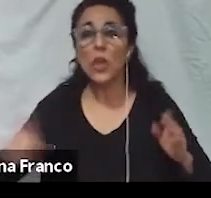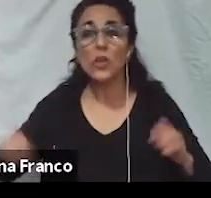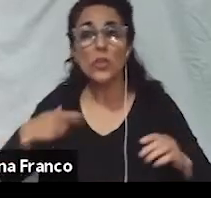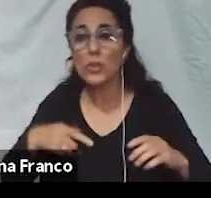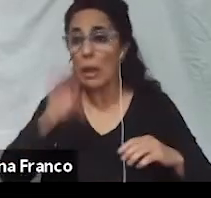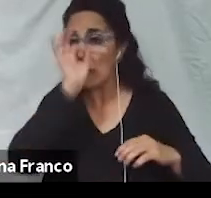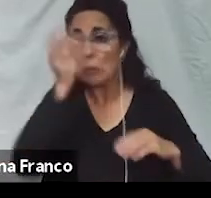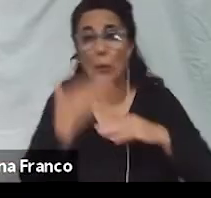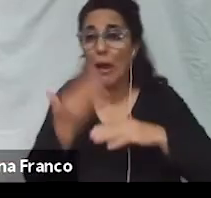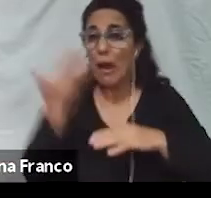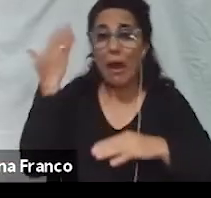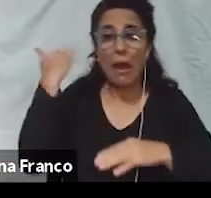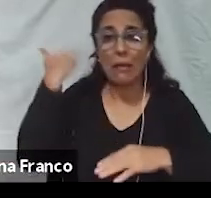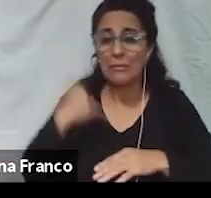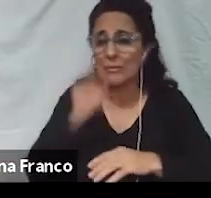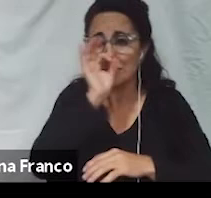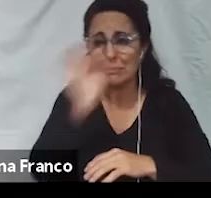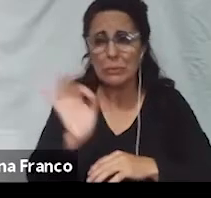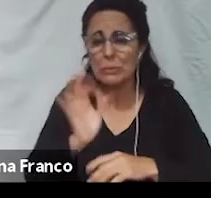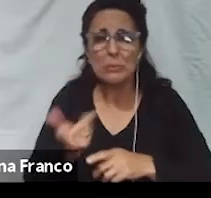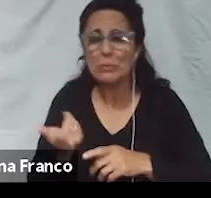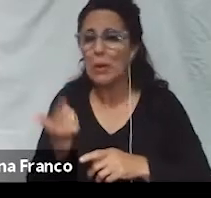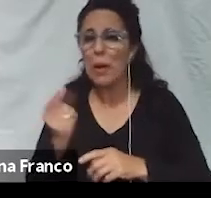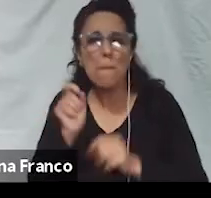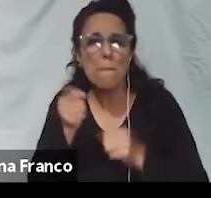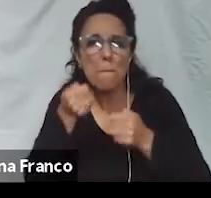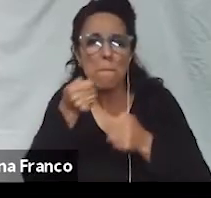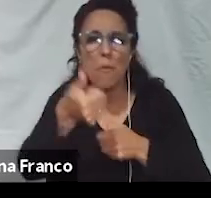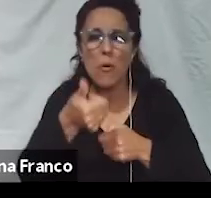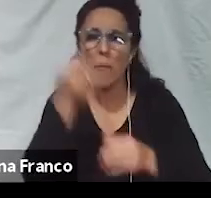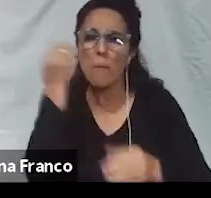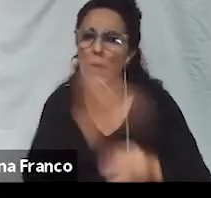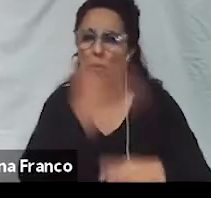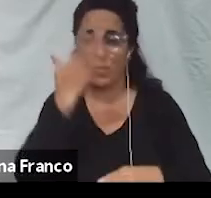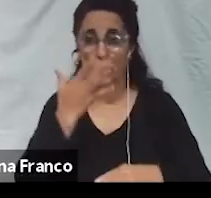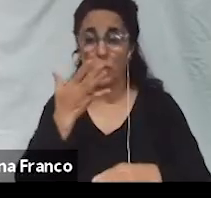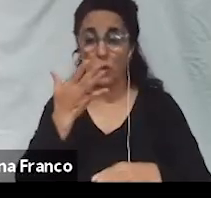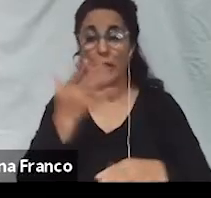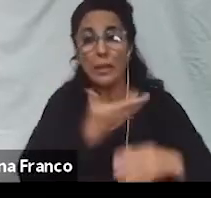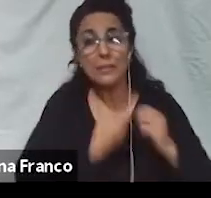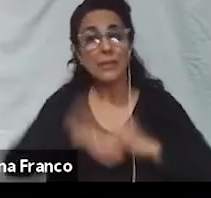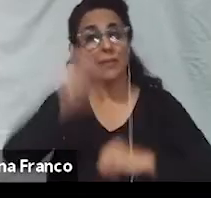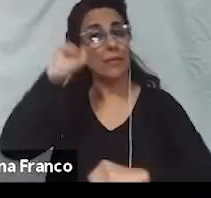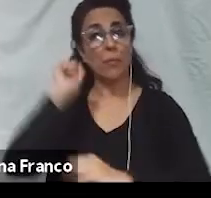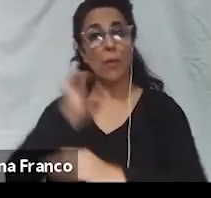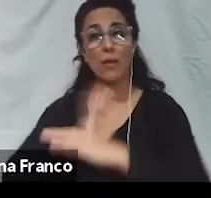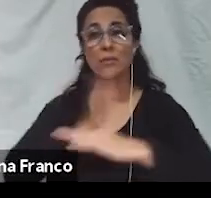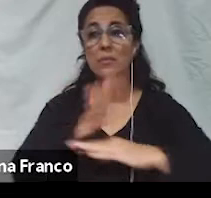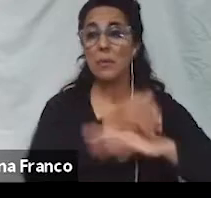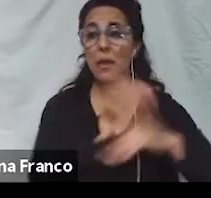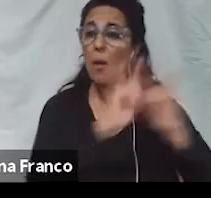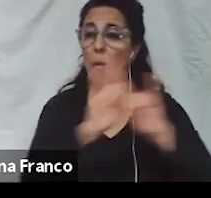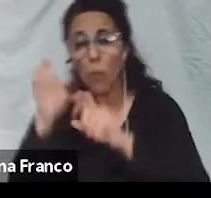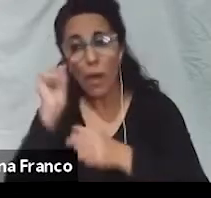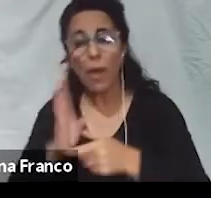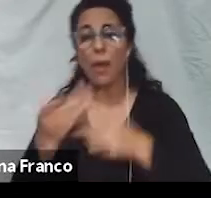antes no se hablaba en ningún espacio, éramos pocos los profesionales que intentábamos llevar la accesibilidad a